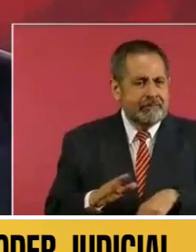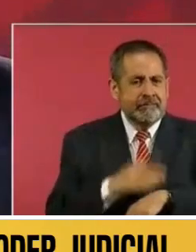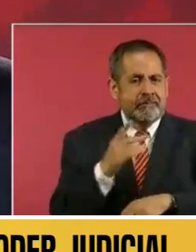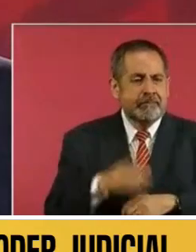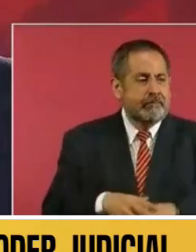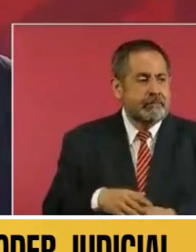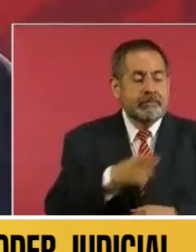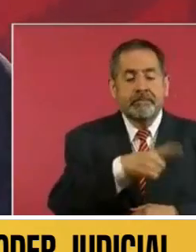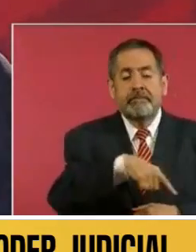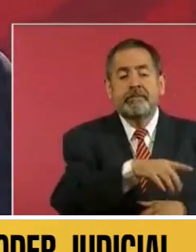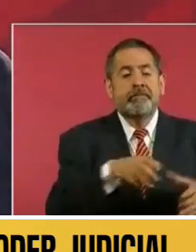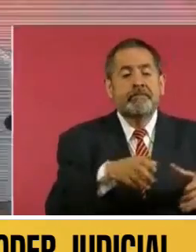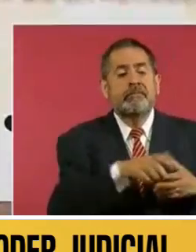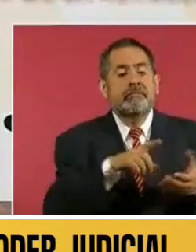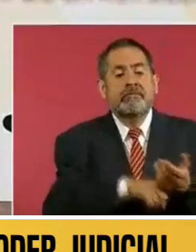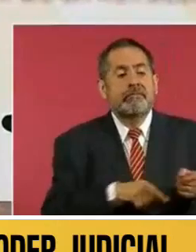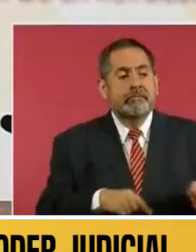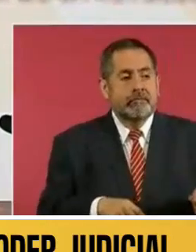viven